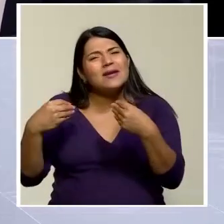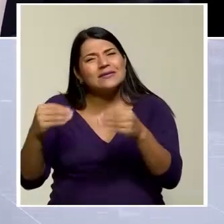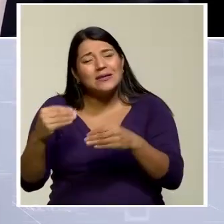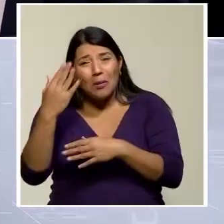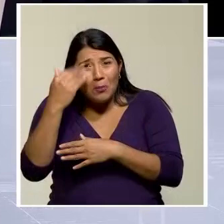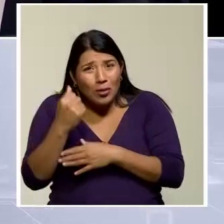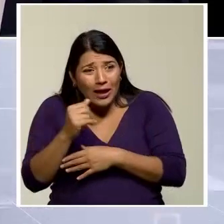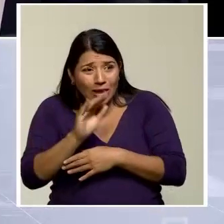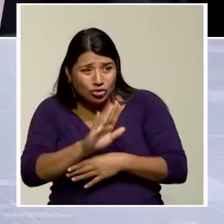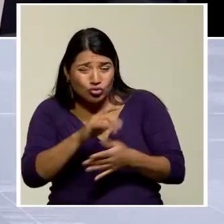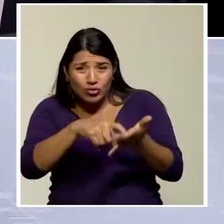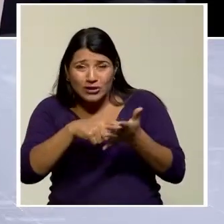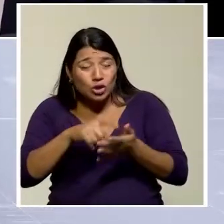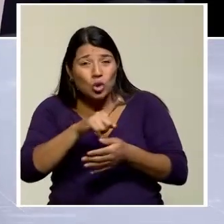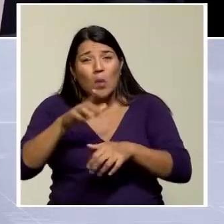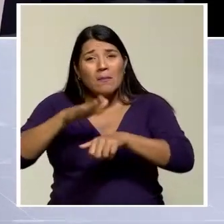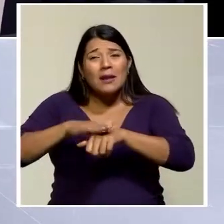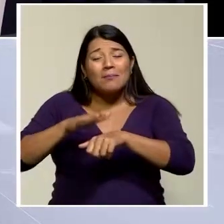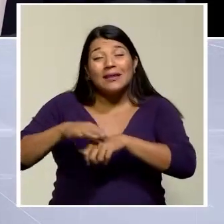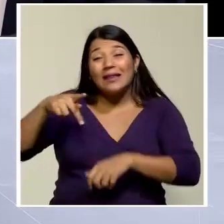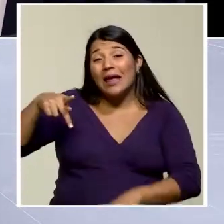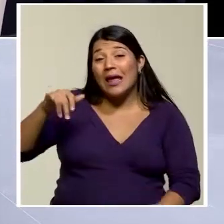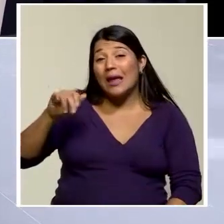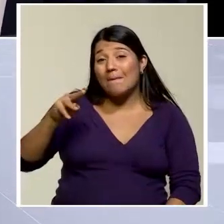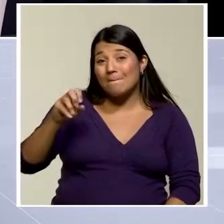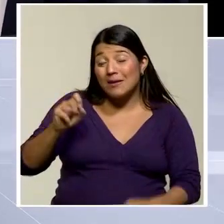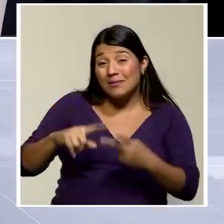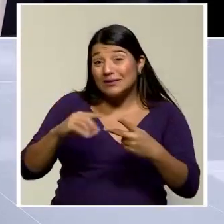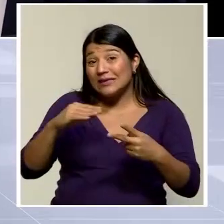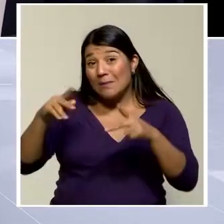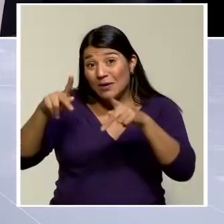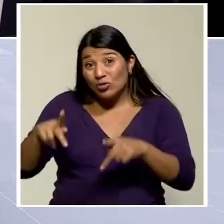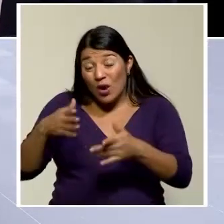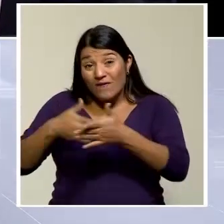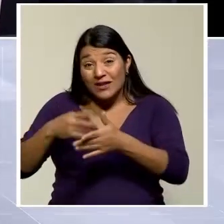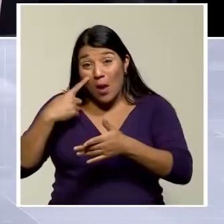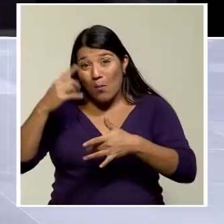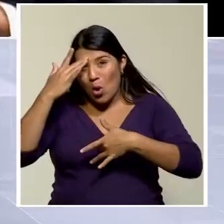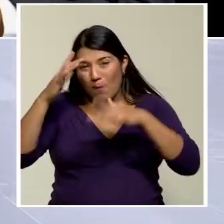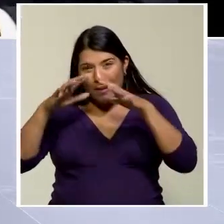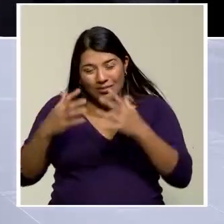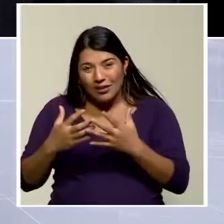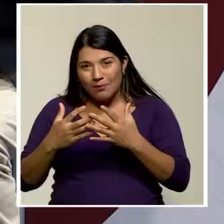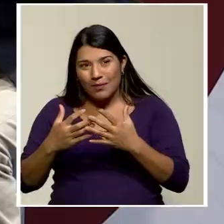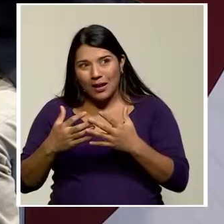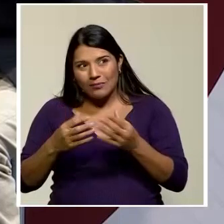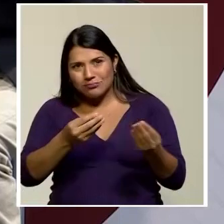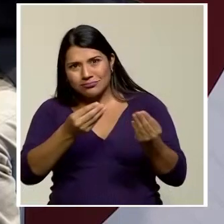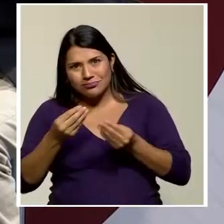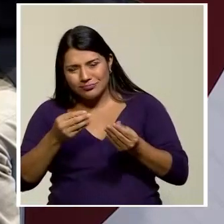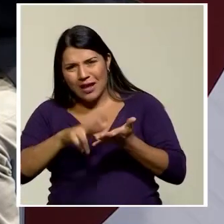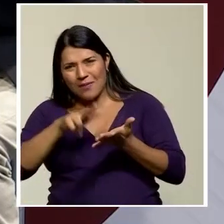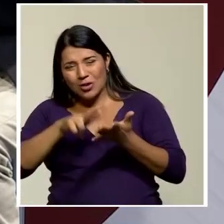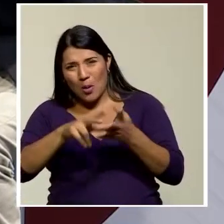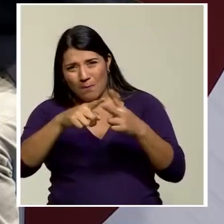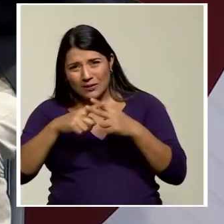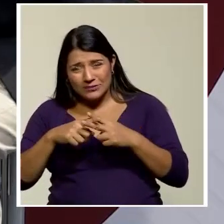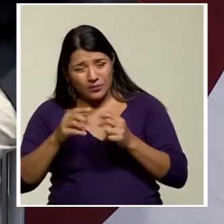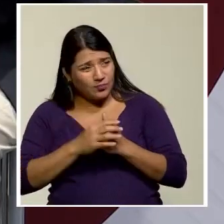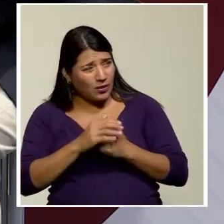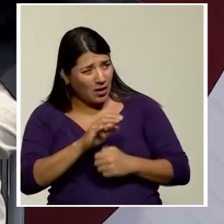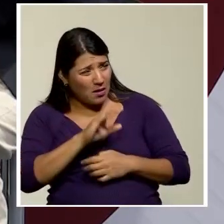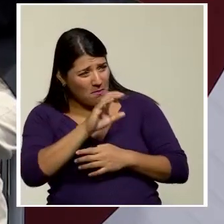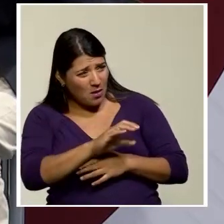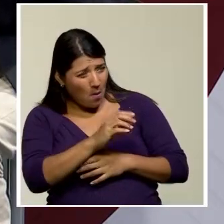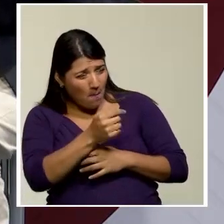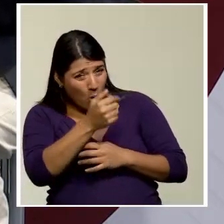puedan, y las personas en general que fueron afectadas por la pandemia, puedan volver a ser sujetos de crédito. ¿Se invirtió poco? Yo